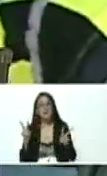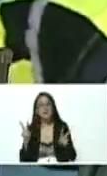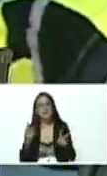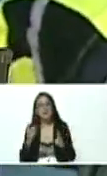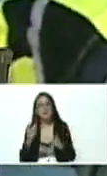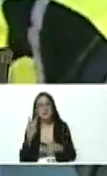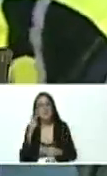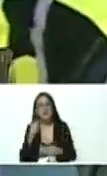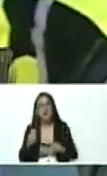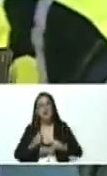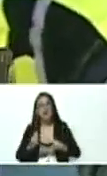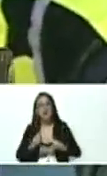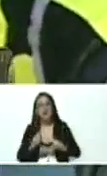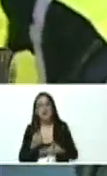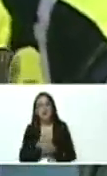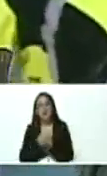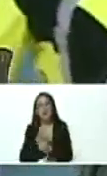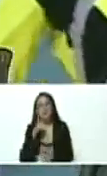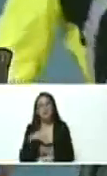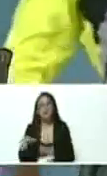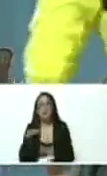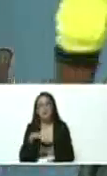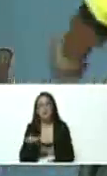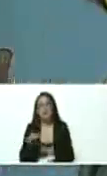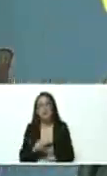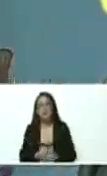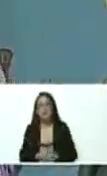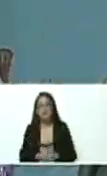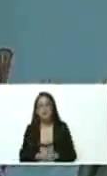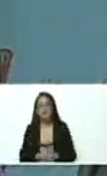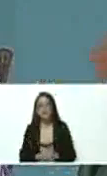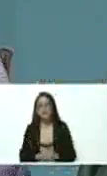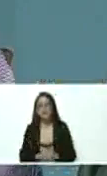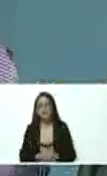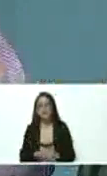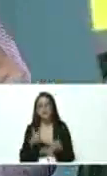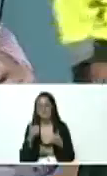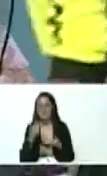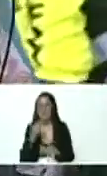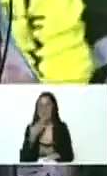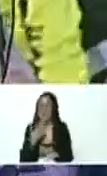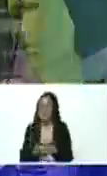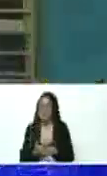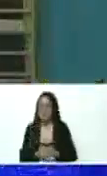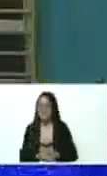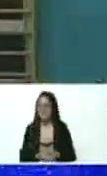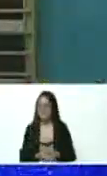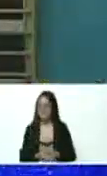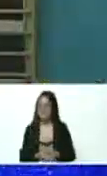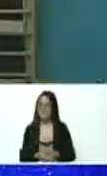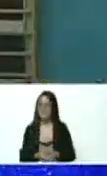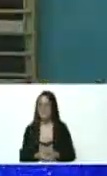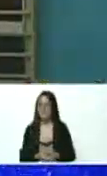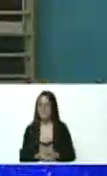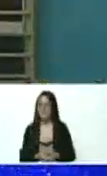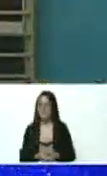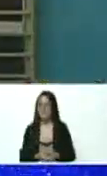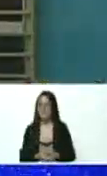vida y es un ejercicio de amor por nuestro pueblo. Correcto, bueno, muchas gracias, compañera Gabriela